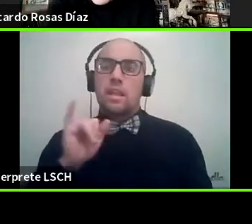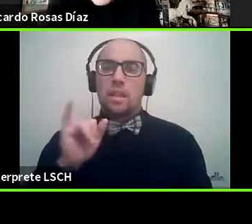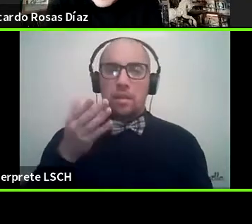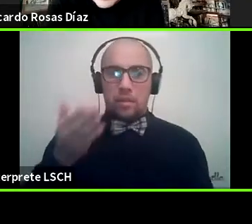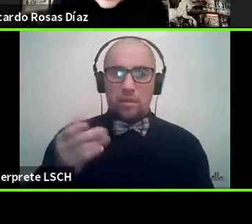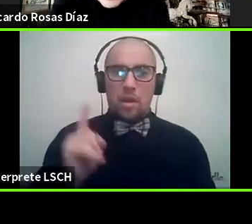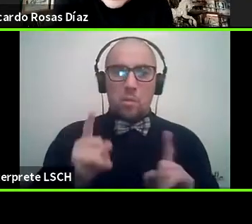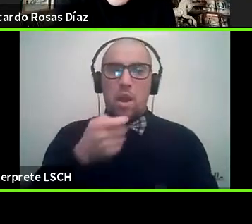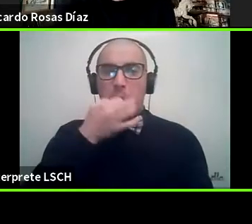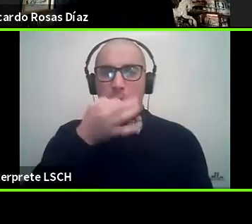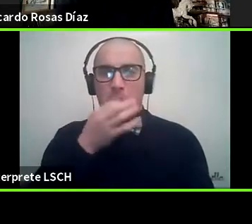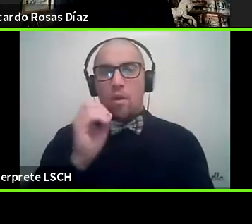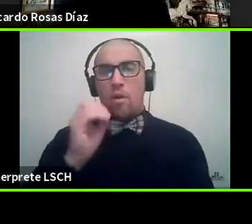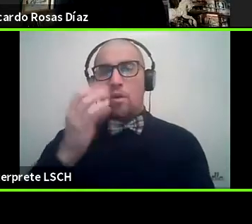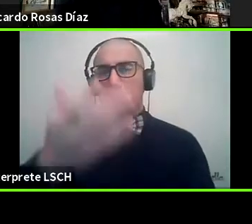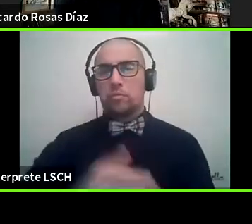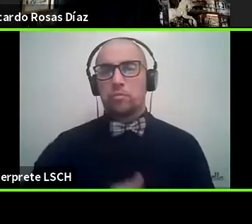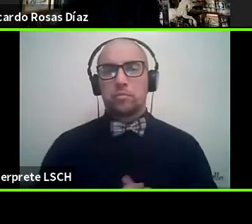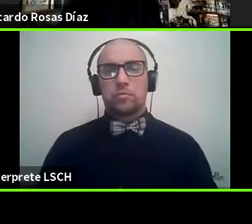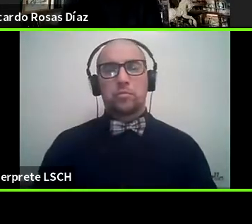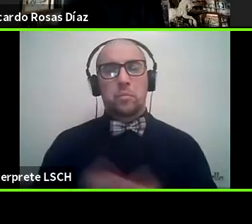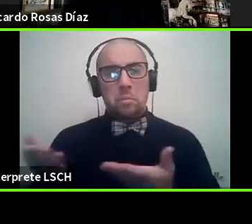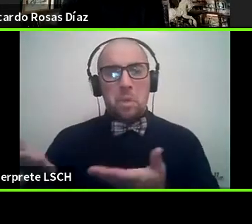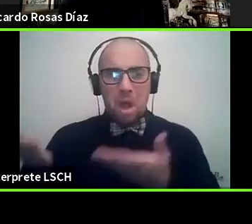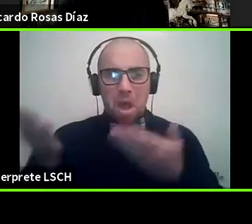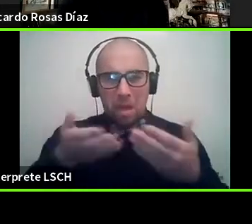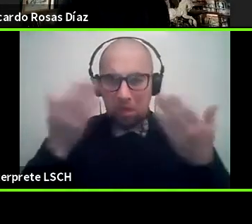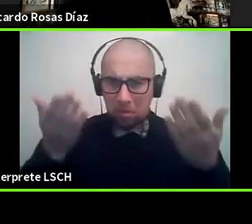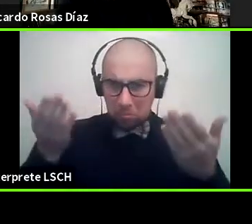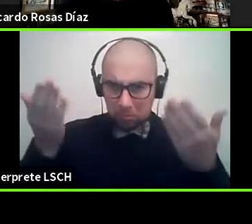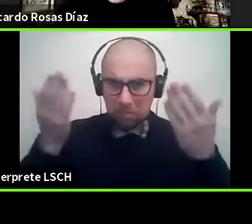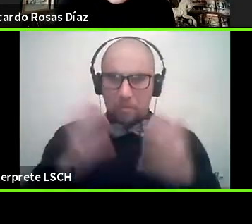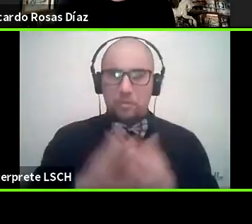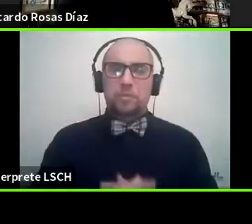algunas palabras. Así que adelante, Ricardo.